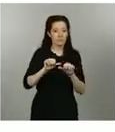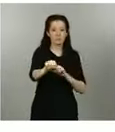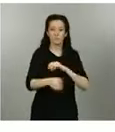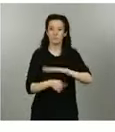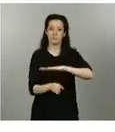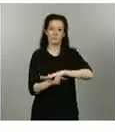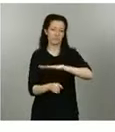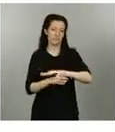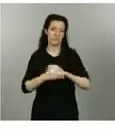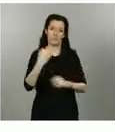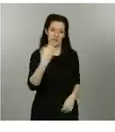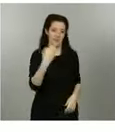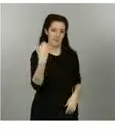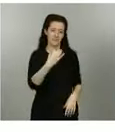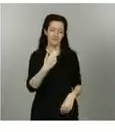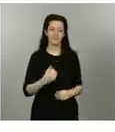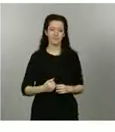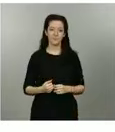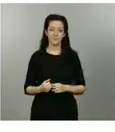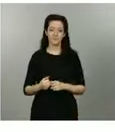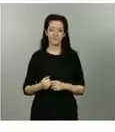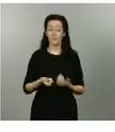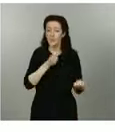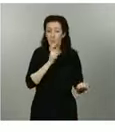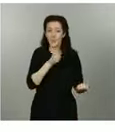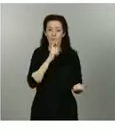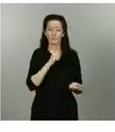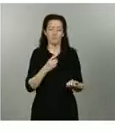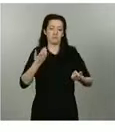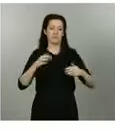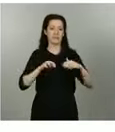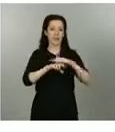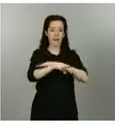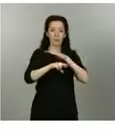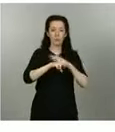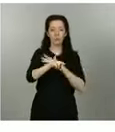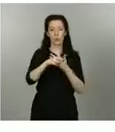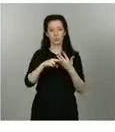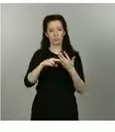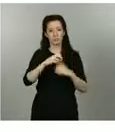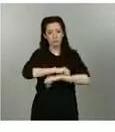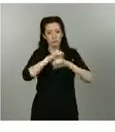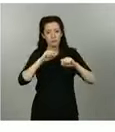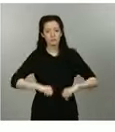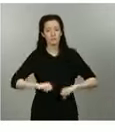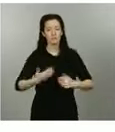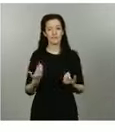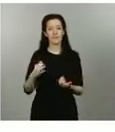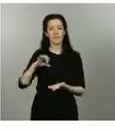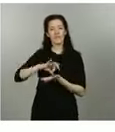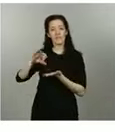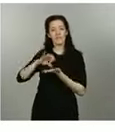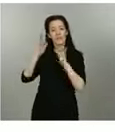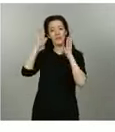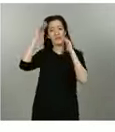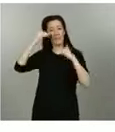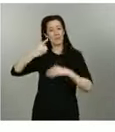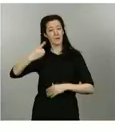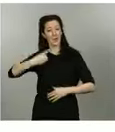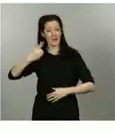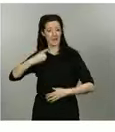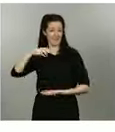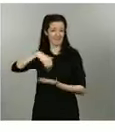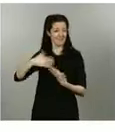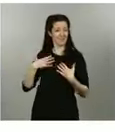cambia requiere tener implementados algunos recursos, tener unos servicios de atención primaria de alto nivel que estén